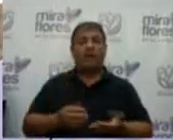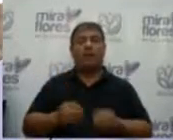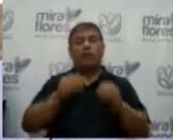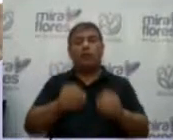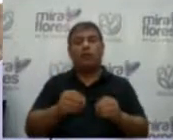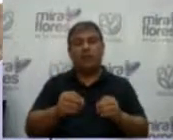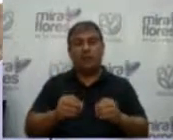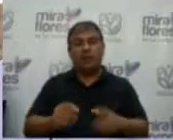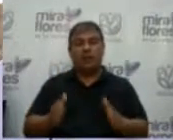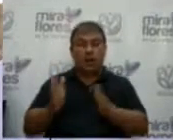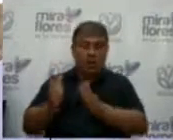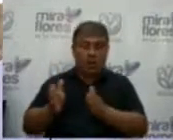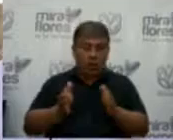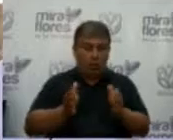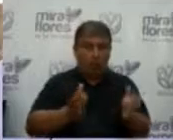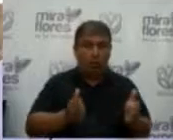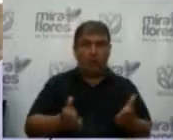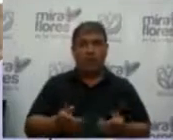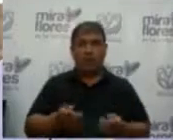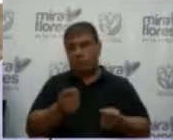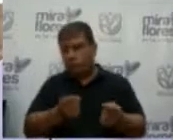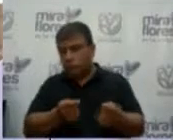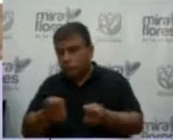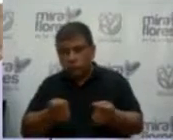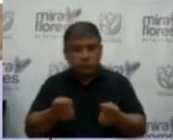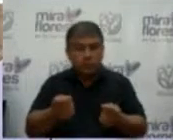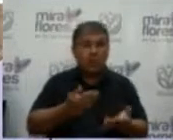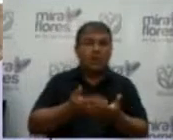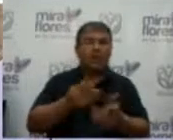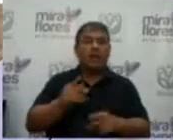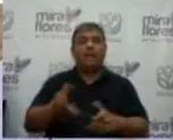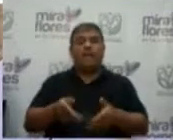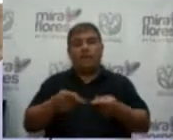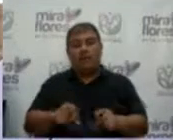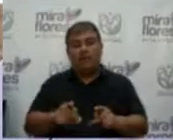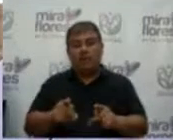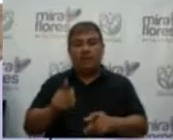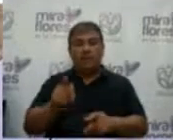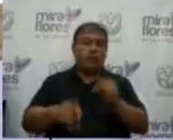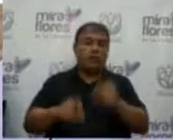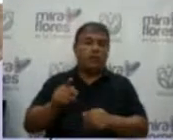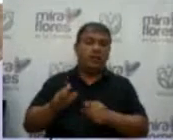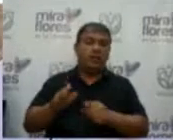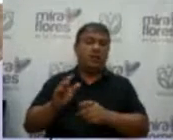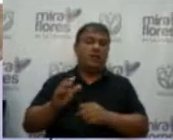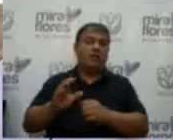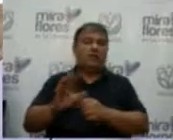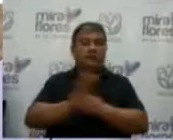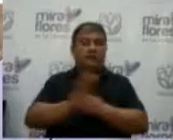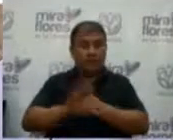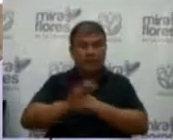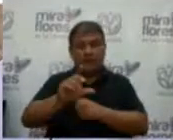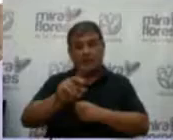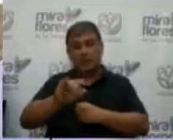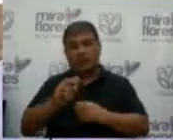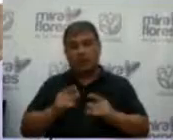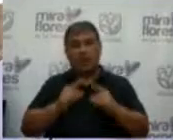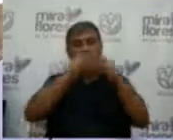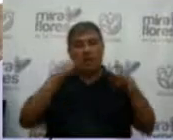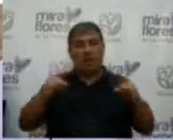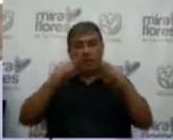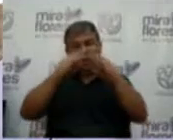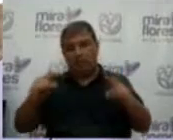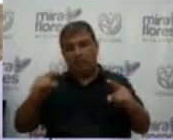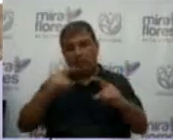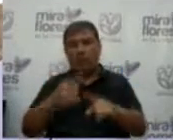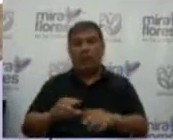poner, digamos, el orden del caso y permitir que el personal de defensa civil después vaya llegando y vaya armando estas carpas de